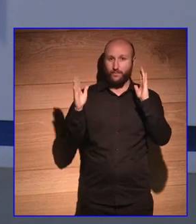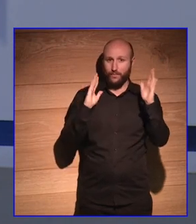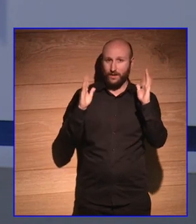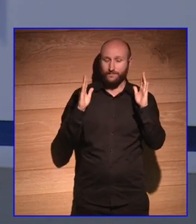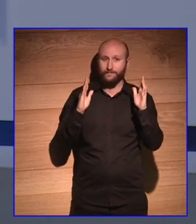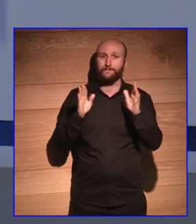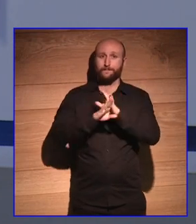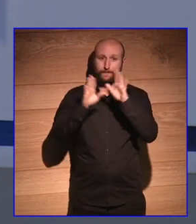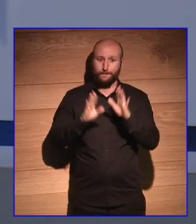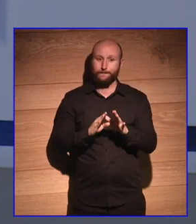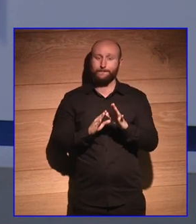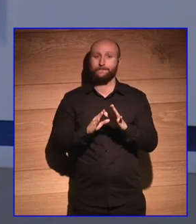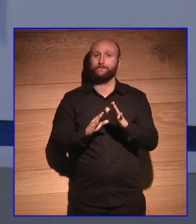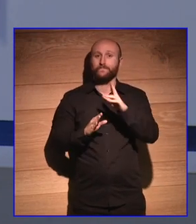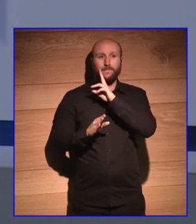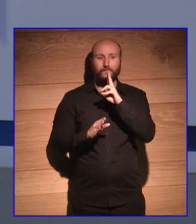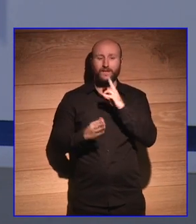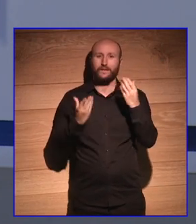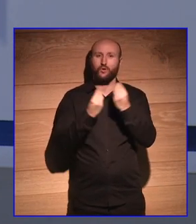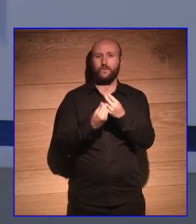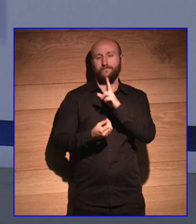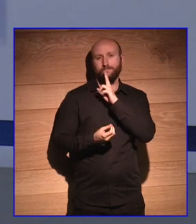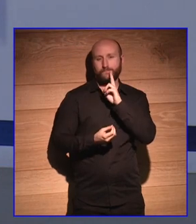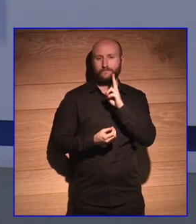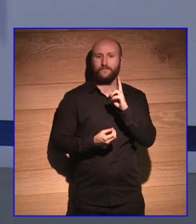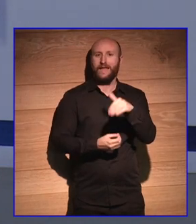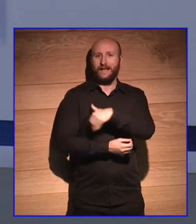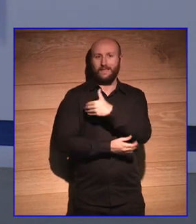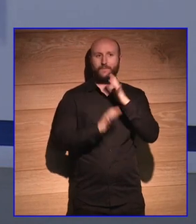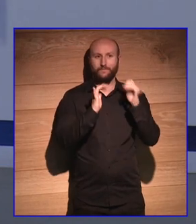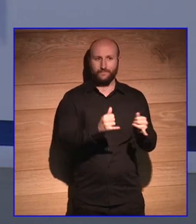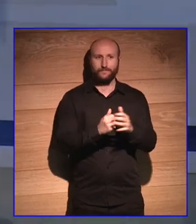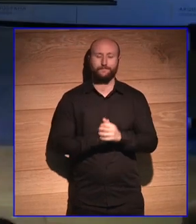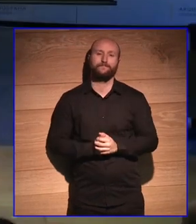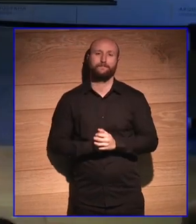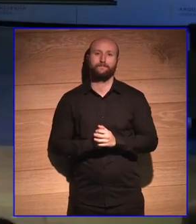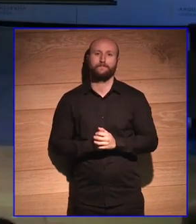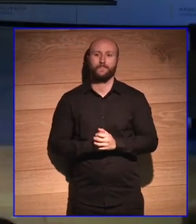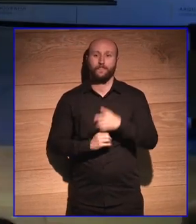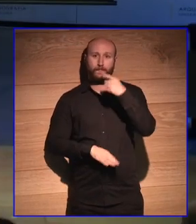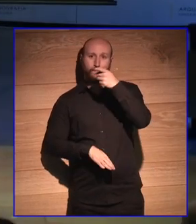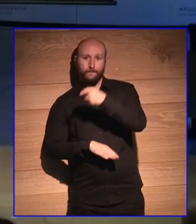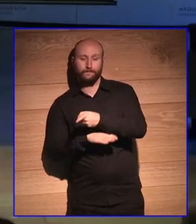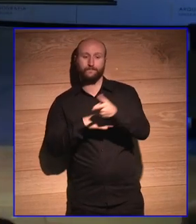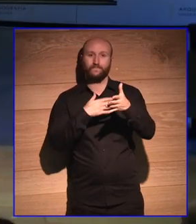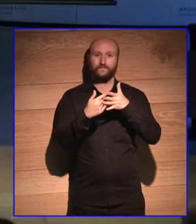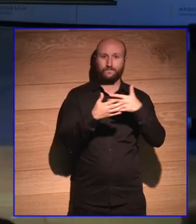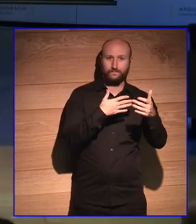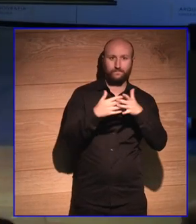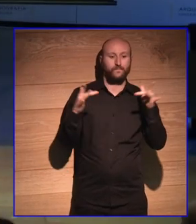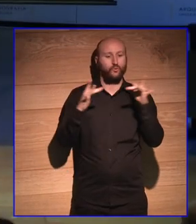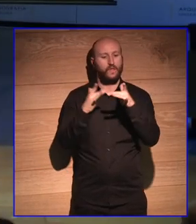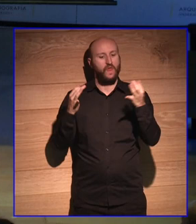finalmente la madre se instaló con su hija en la academia la relación entre el director y la compositora debió mejorar